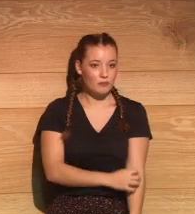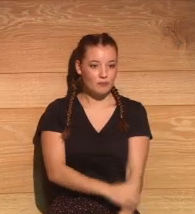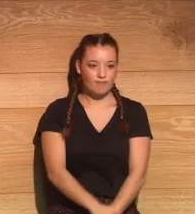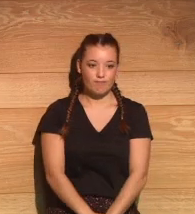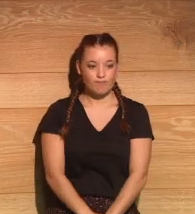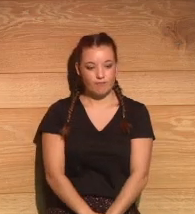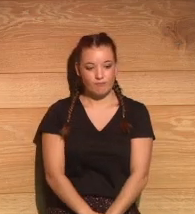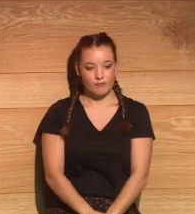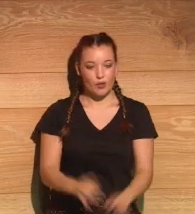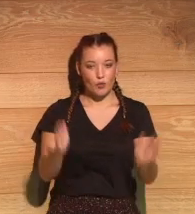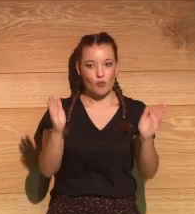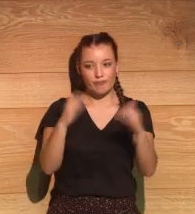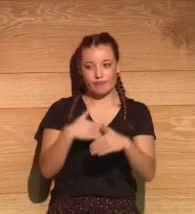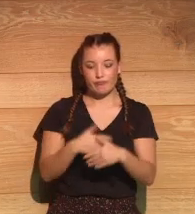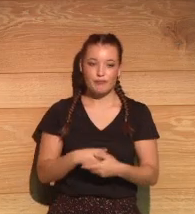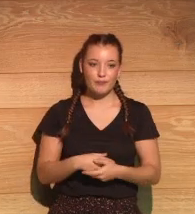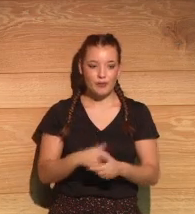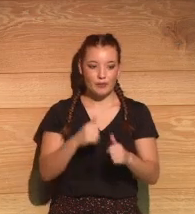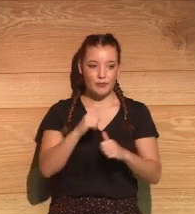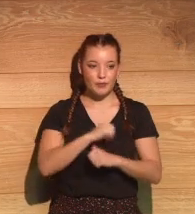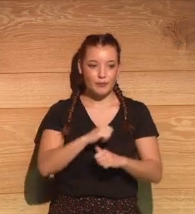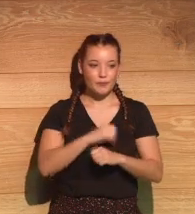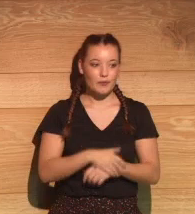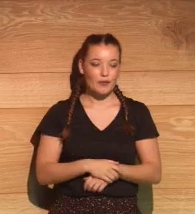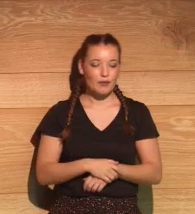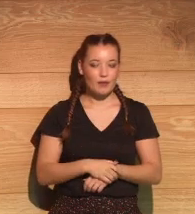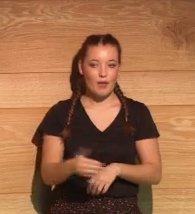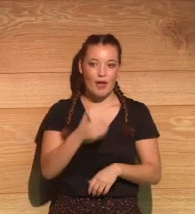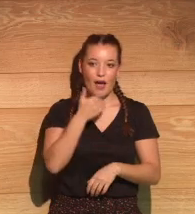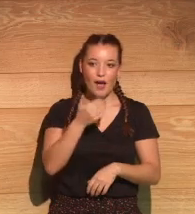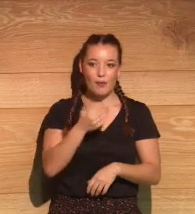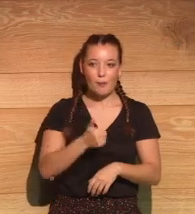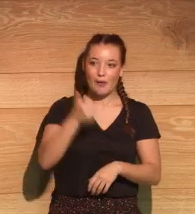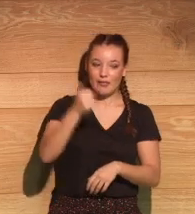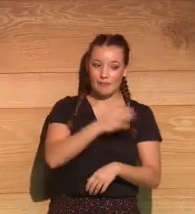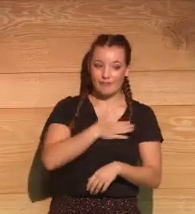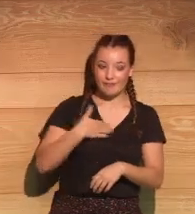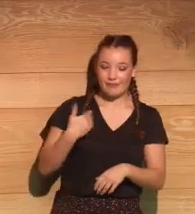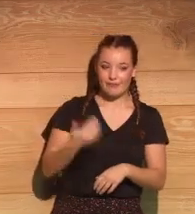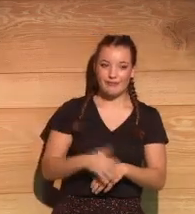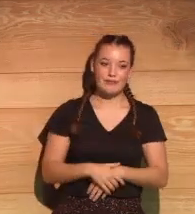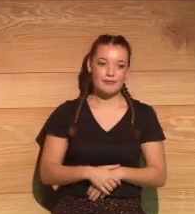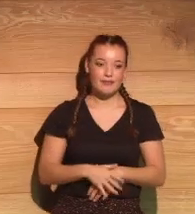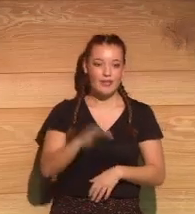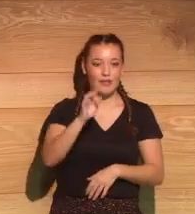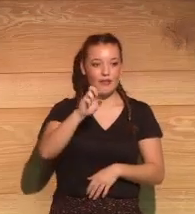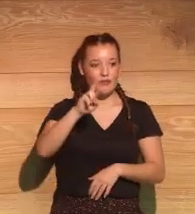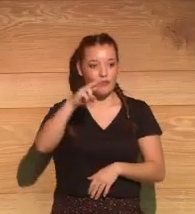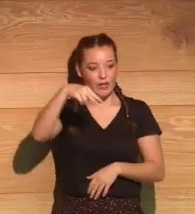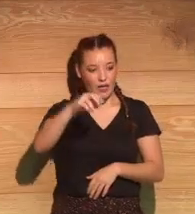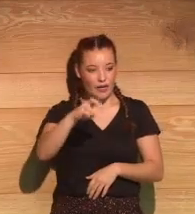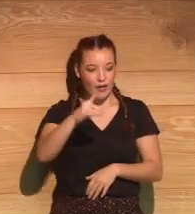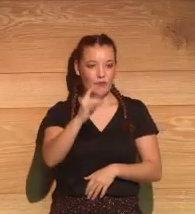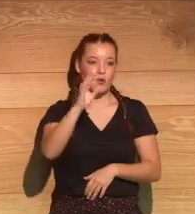¿No? ¿Os habéis quedado con las ganas de decir algo más antes de terminar el encuentro? ¿No? Fernando Broncano, Belén Gopegui,